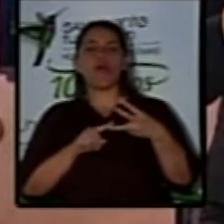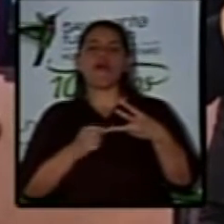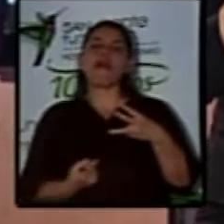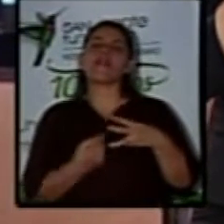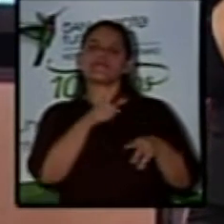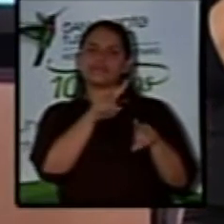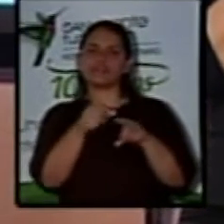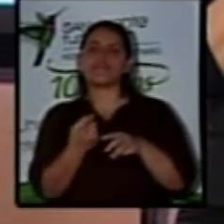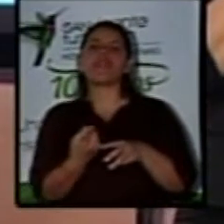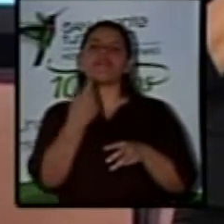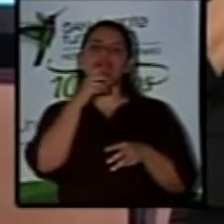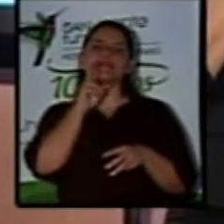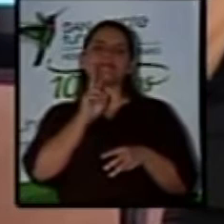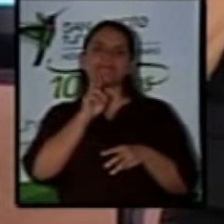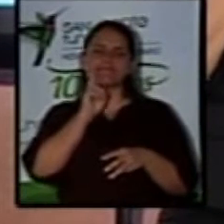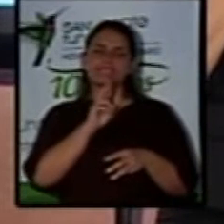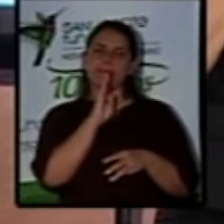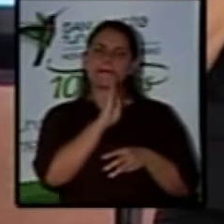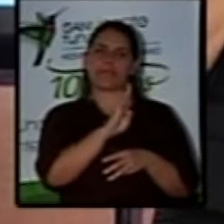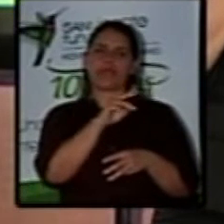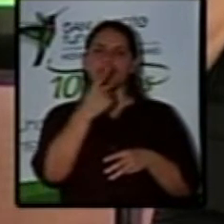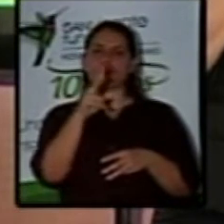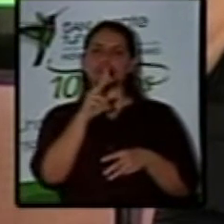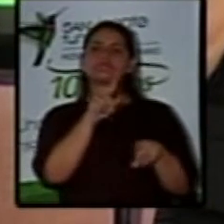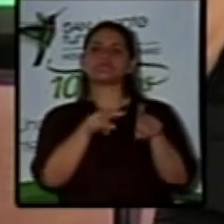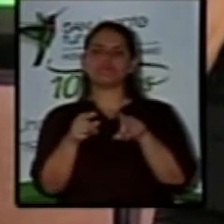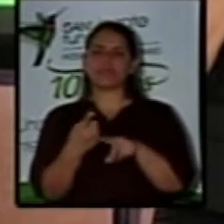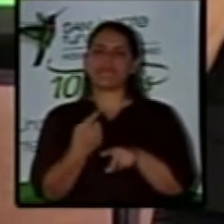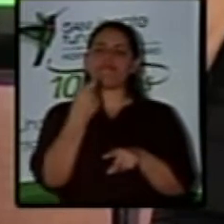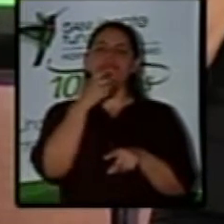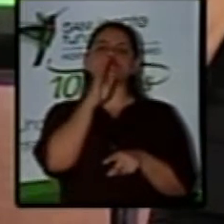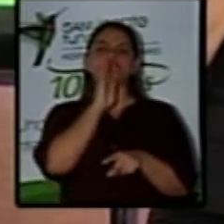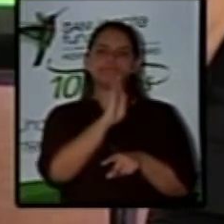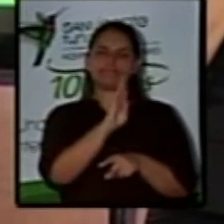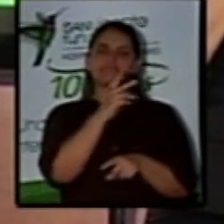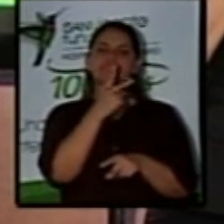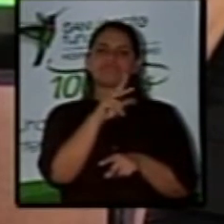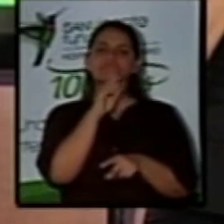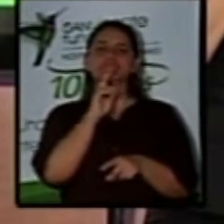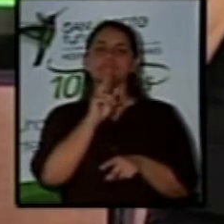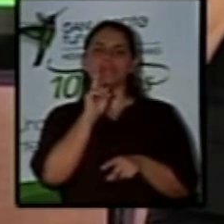déficits de vitaminas, el déficit de la vitamina B12, que es necesaria para una